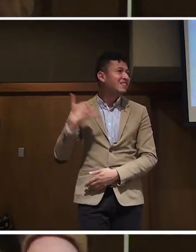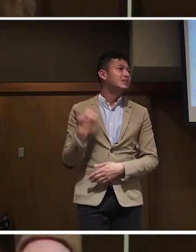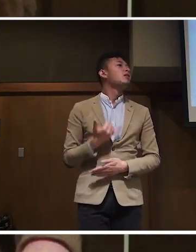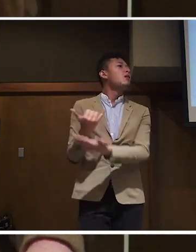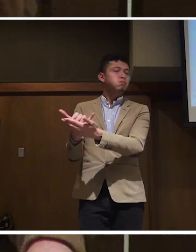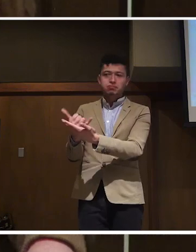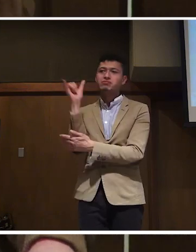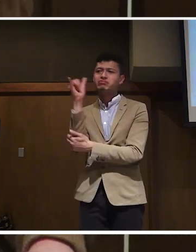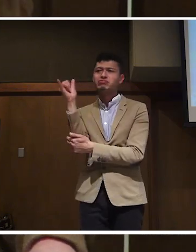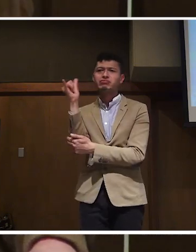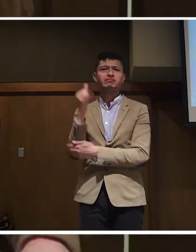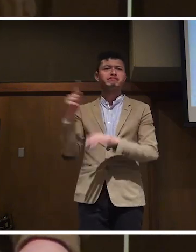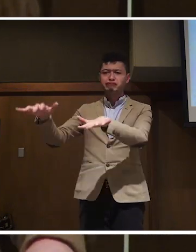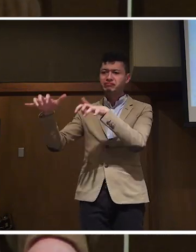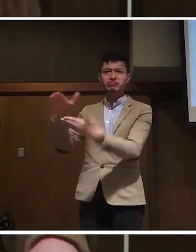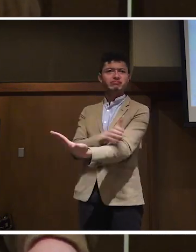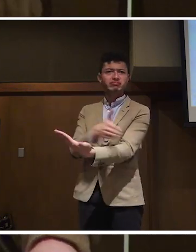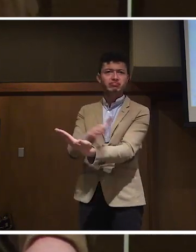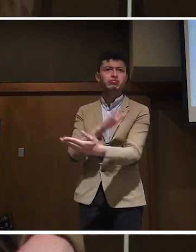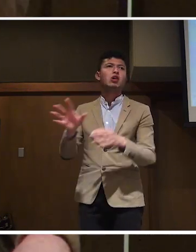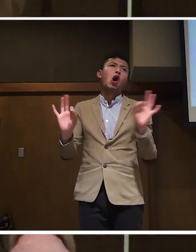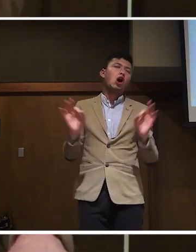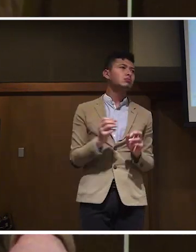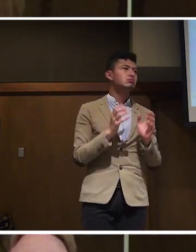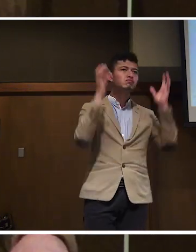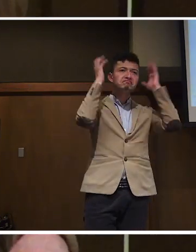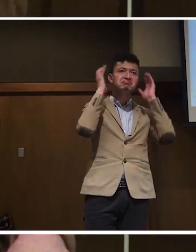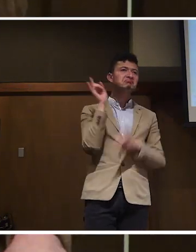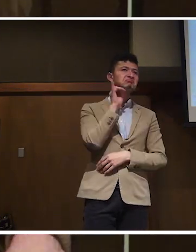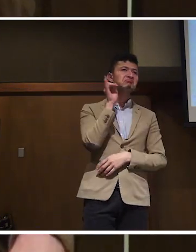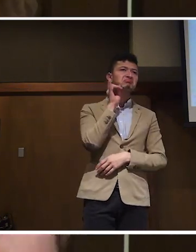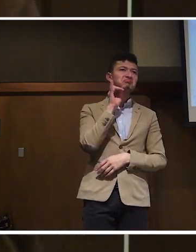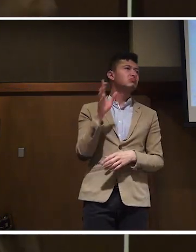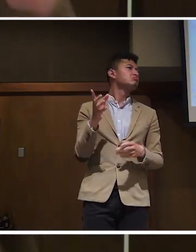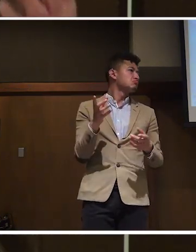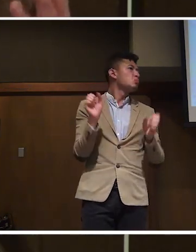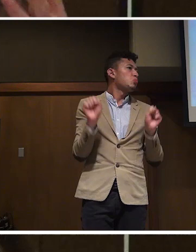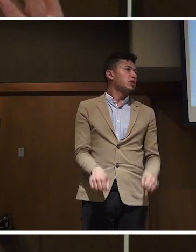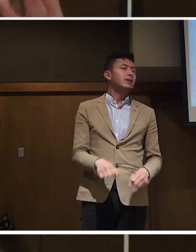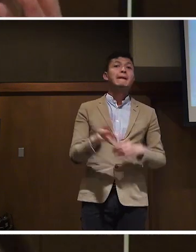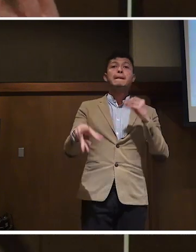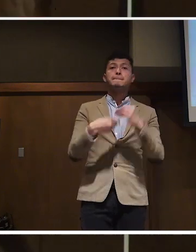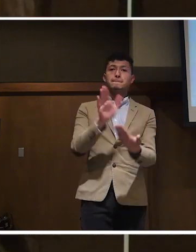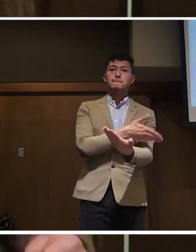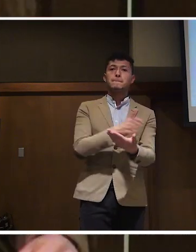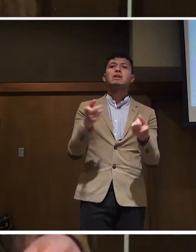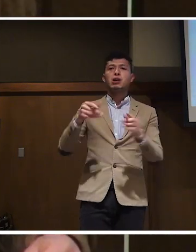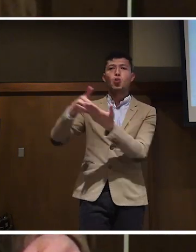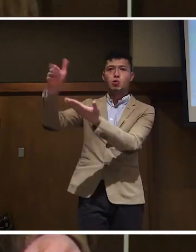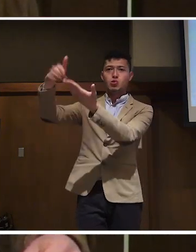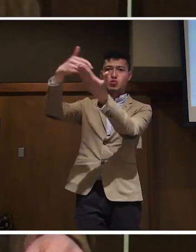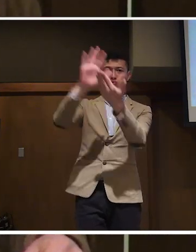en el país y se pueden oír. Y fuera de eso hay mucha música comprada. No todo lo que se quiso comprar se pudo